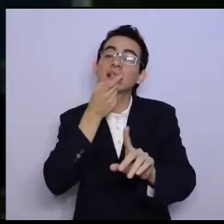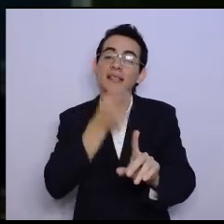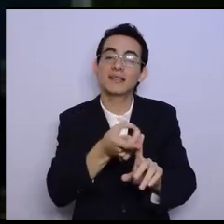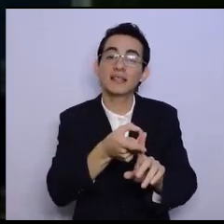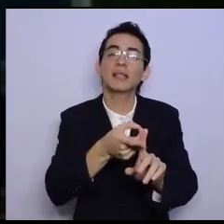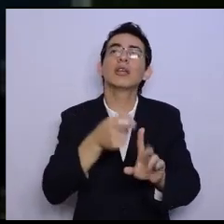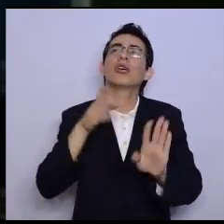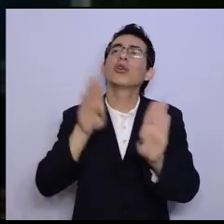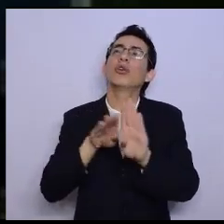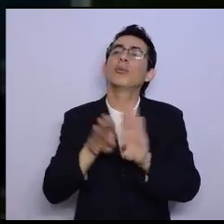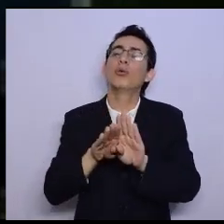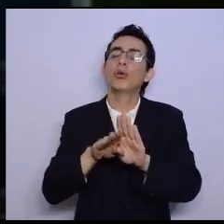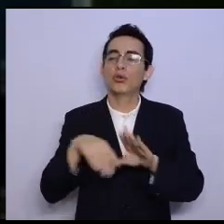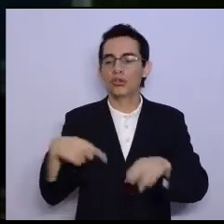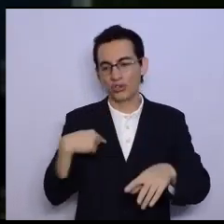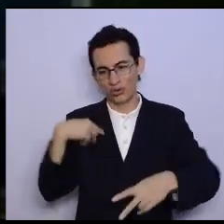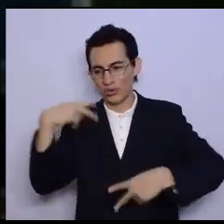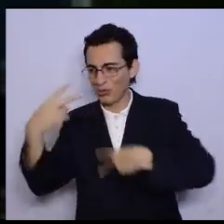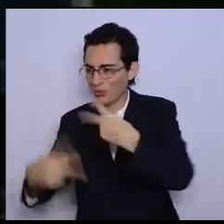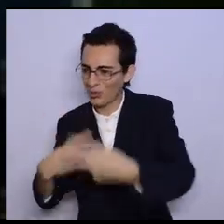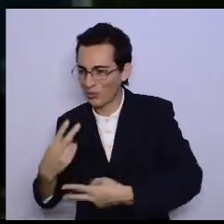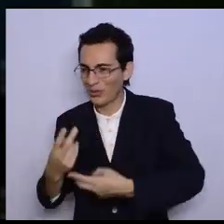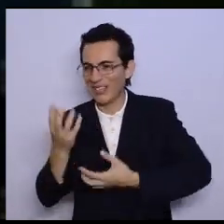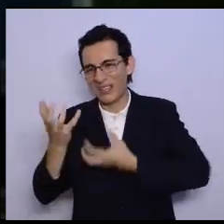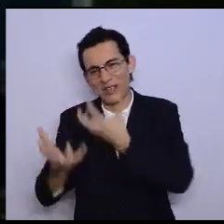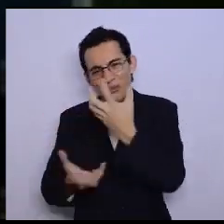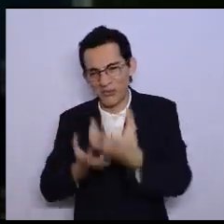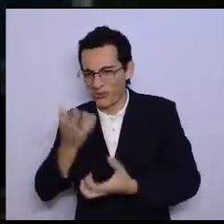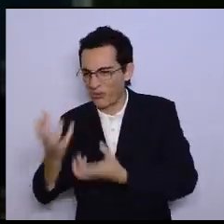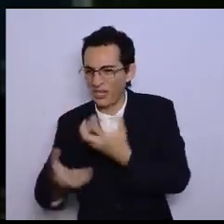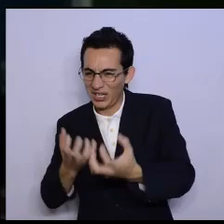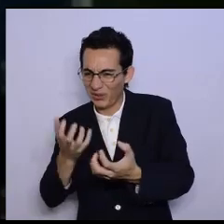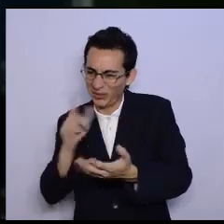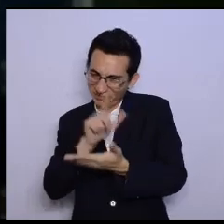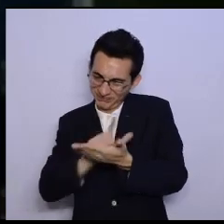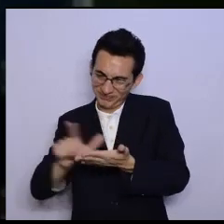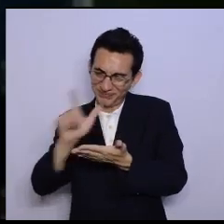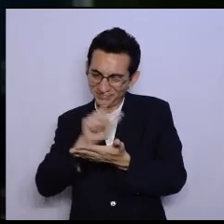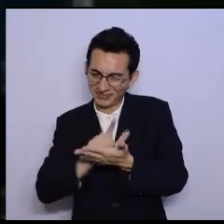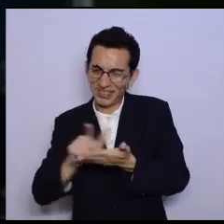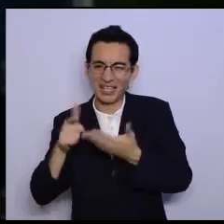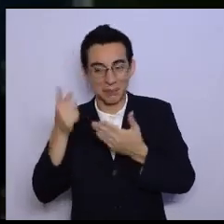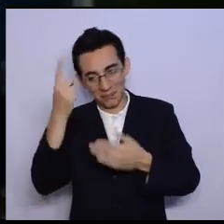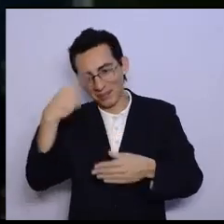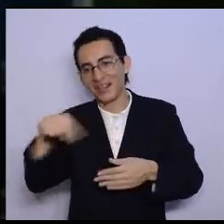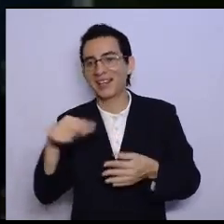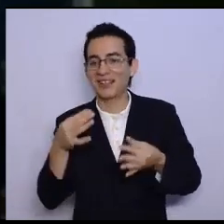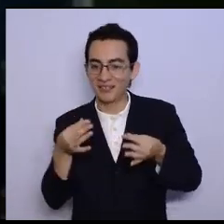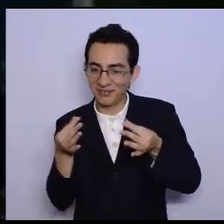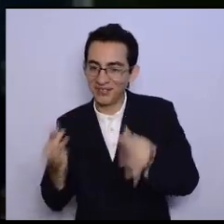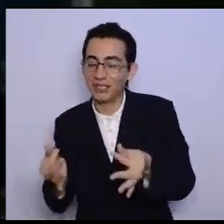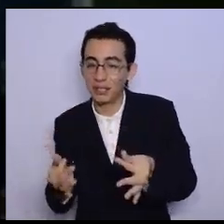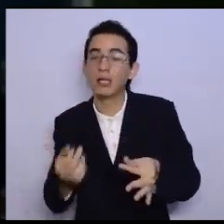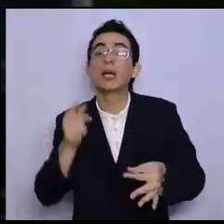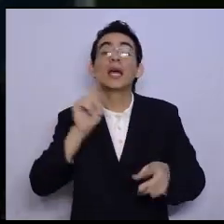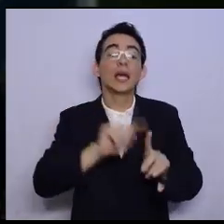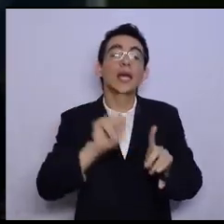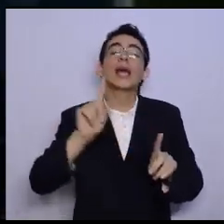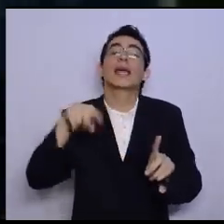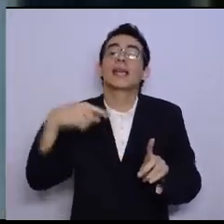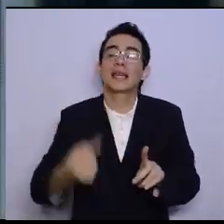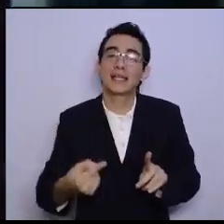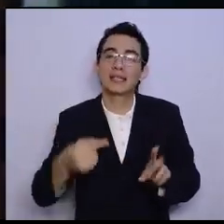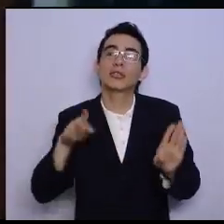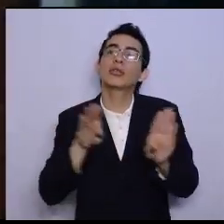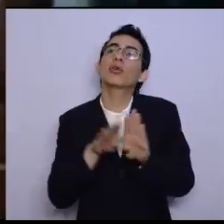crisol. Eso significa prueba aquí. Y es un símbolo de método o